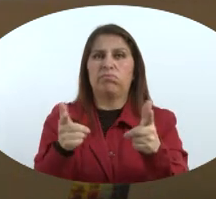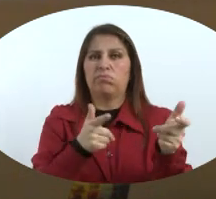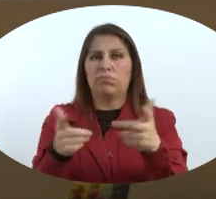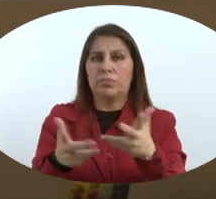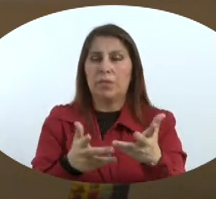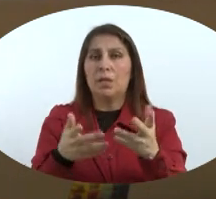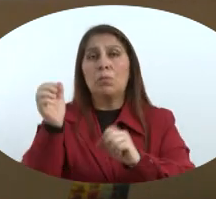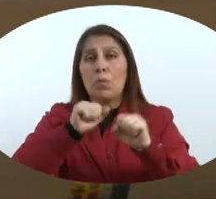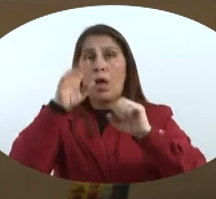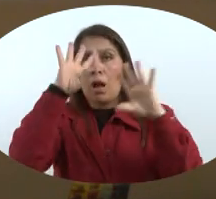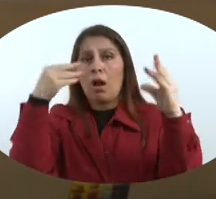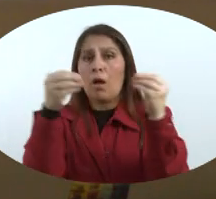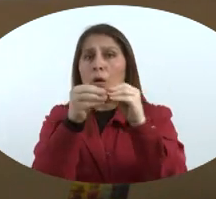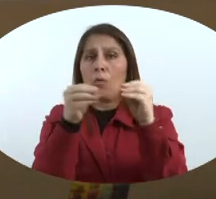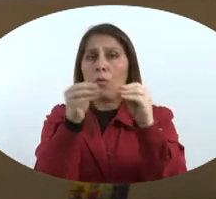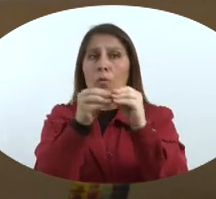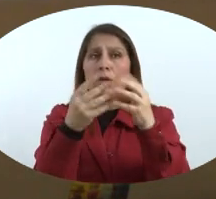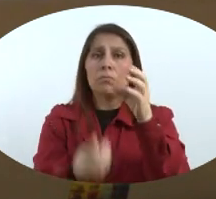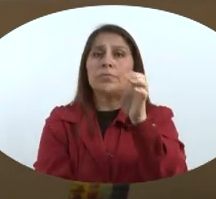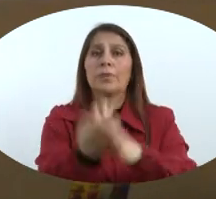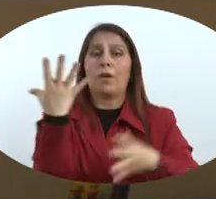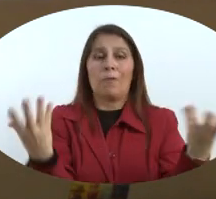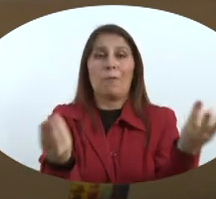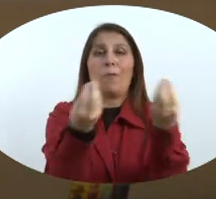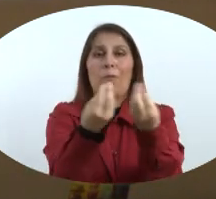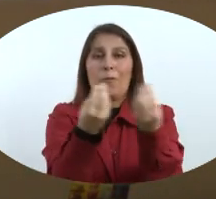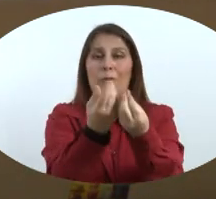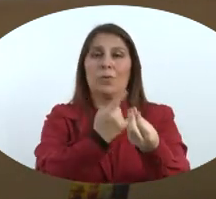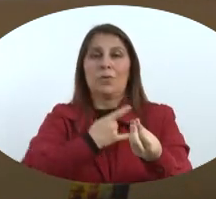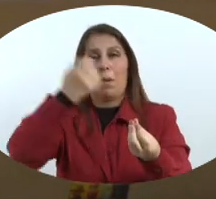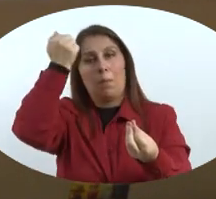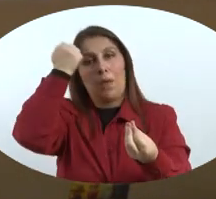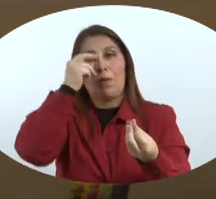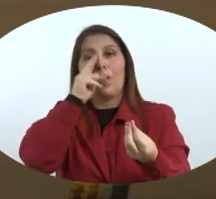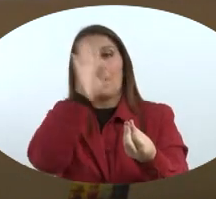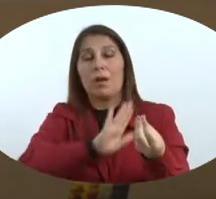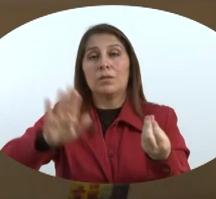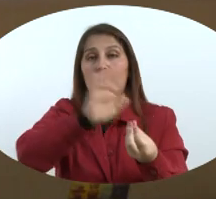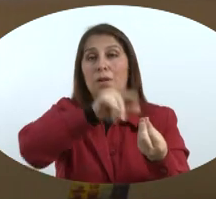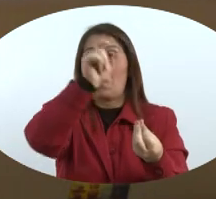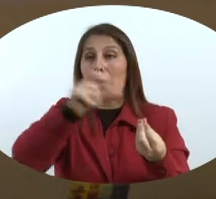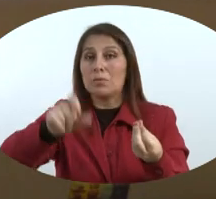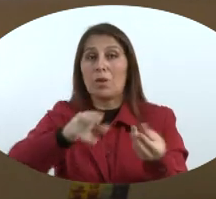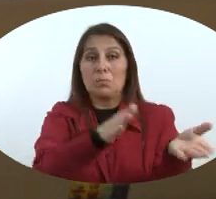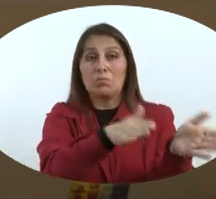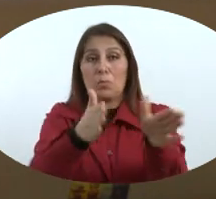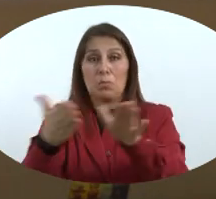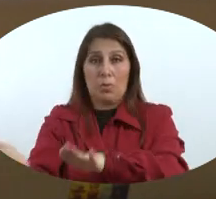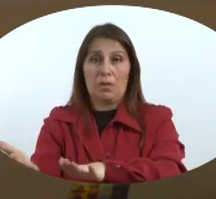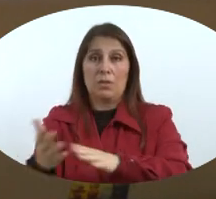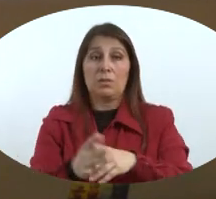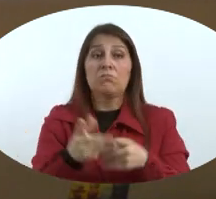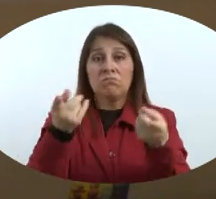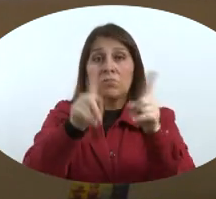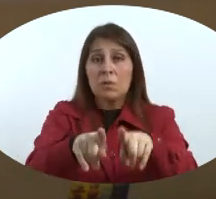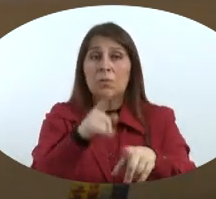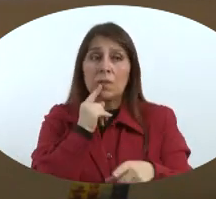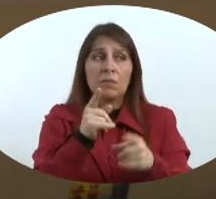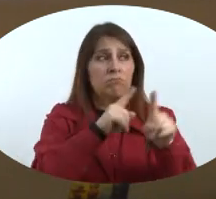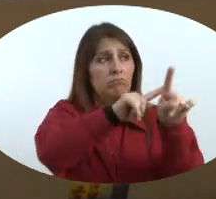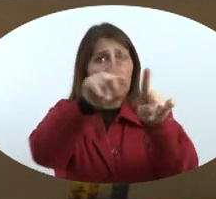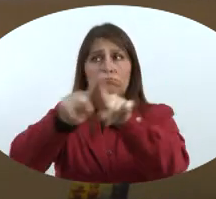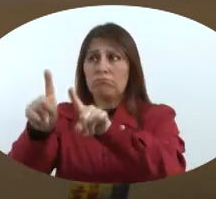reparación colectiva como universidad pedagógica nacional después de los diferentes daños que